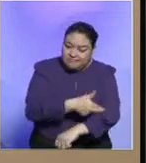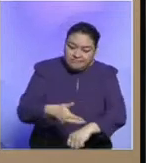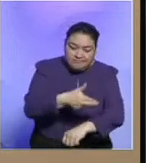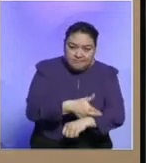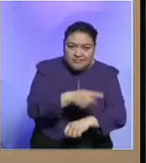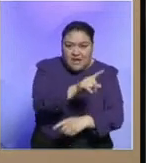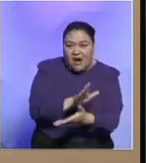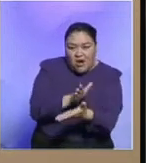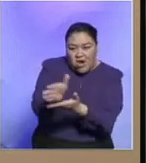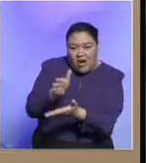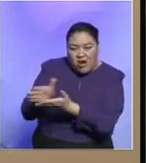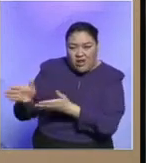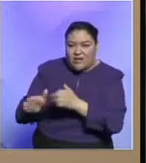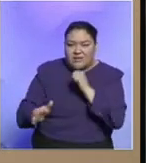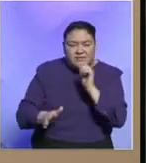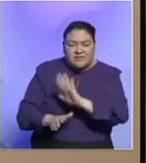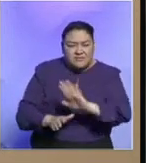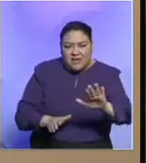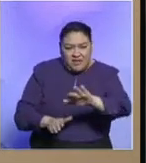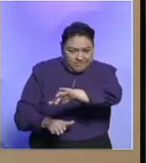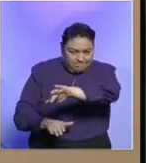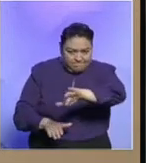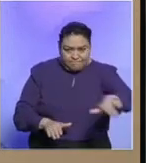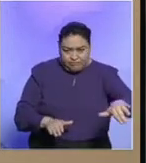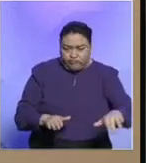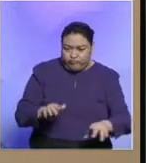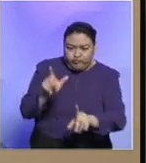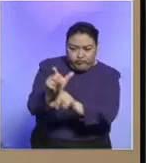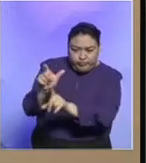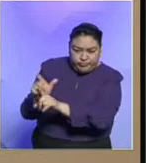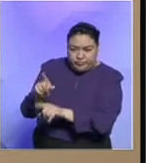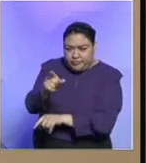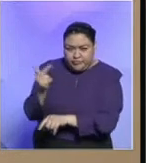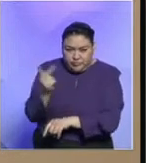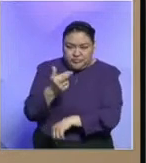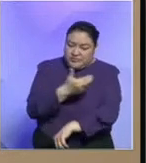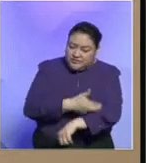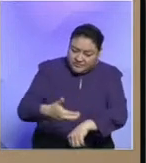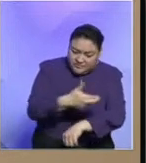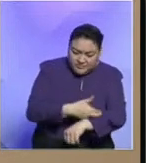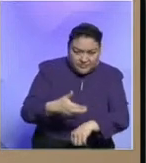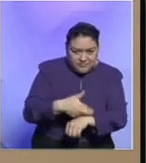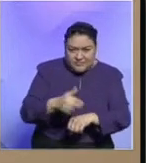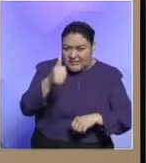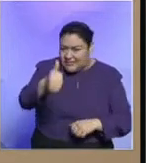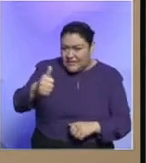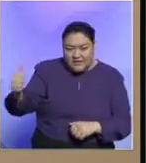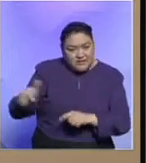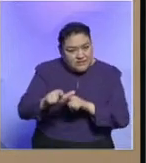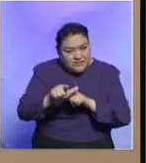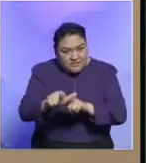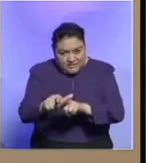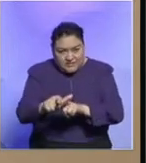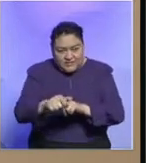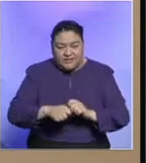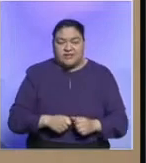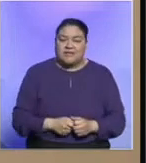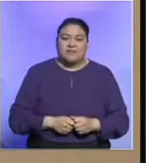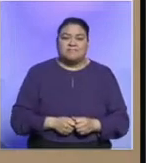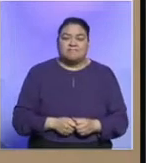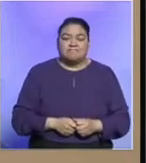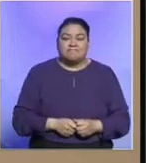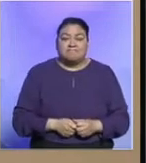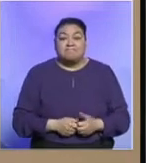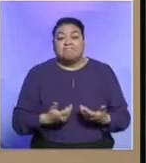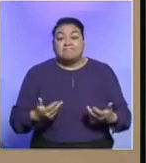sin interrupciones e interferencias con las acciones que a cada uno de ellos les